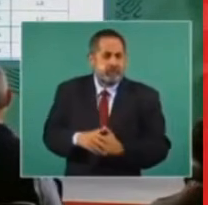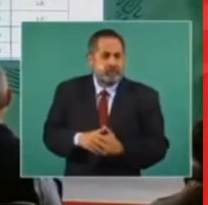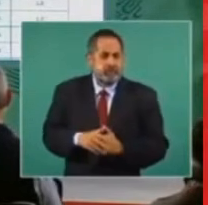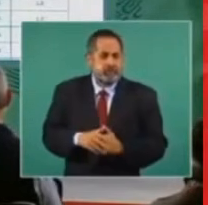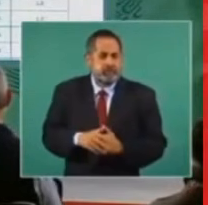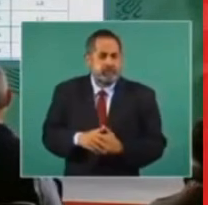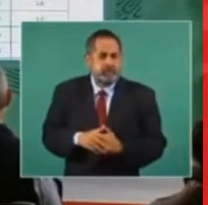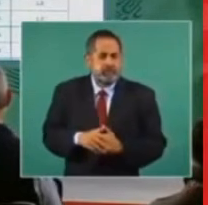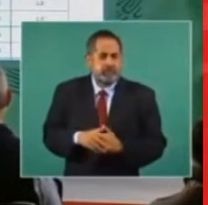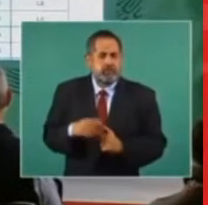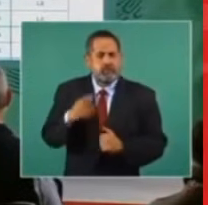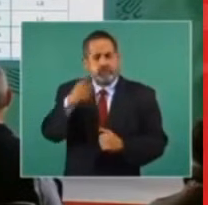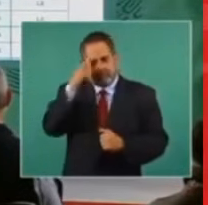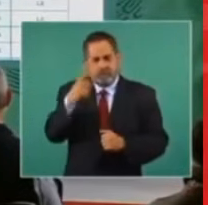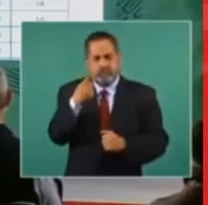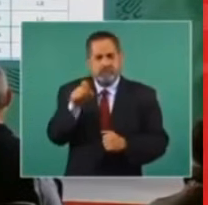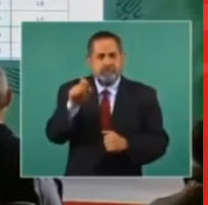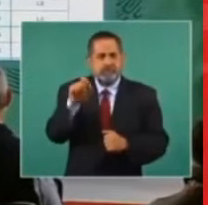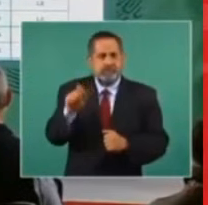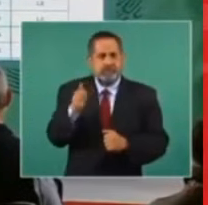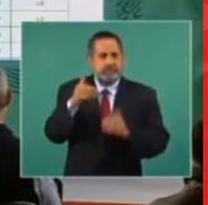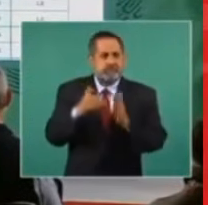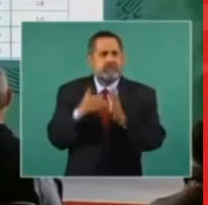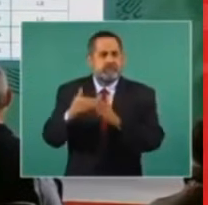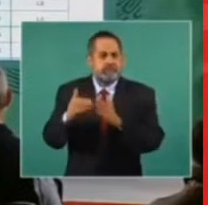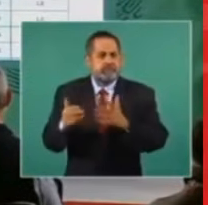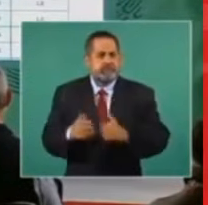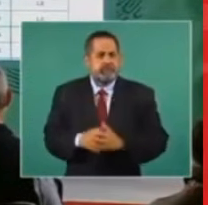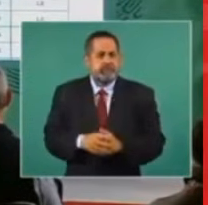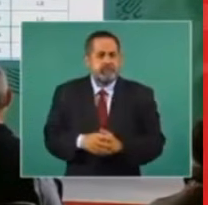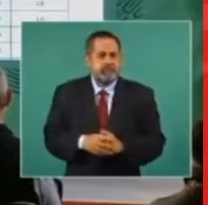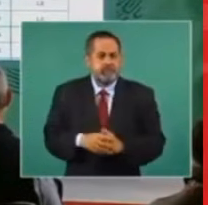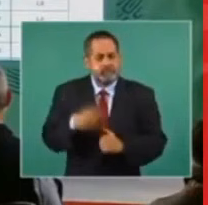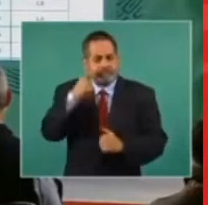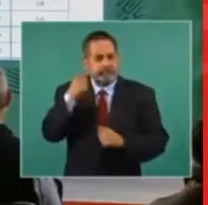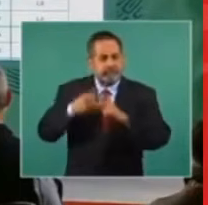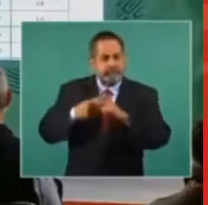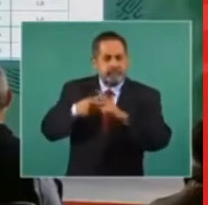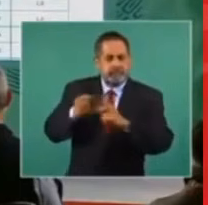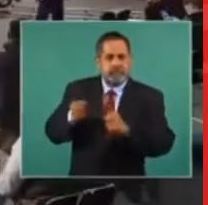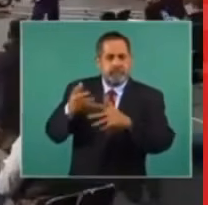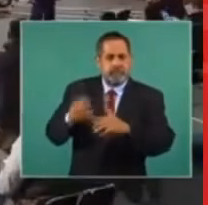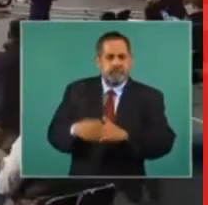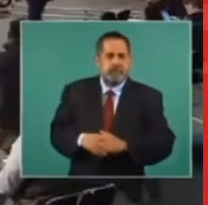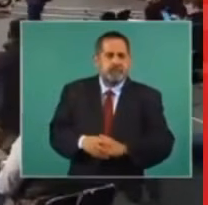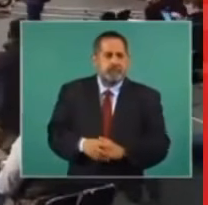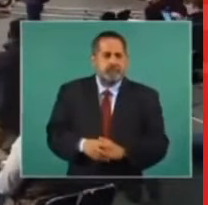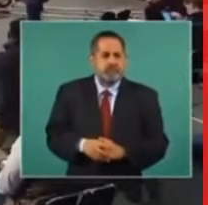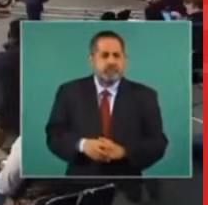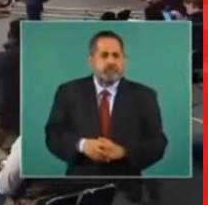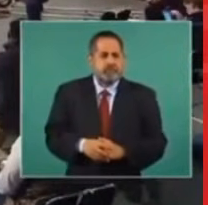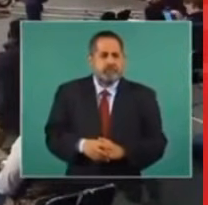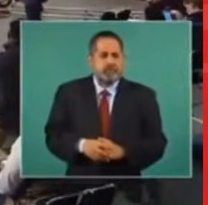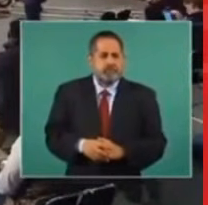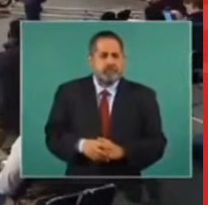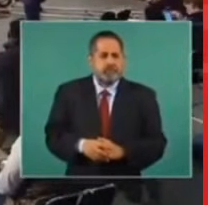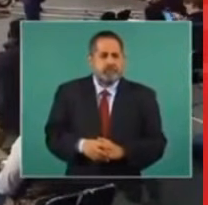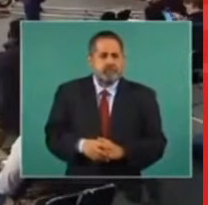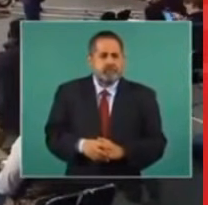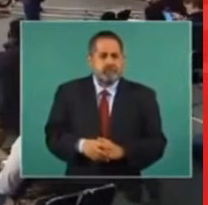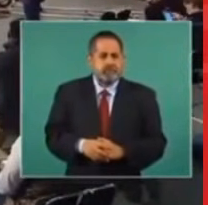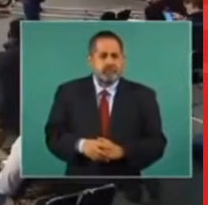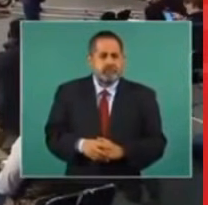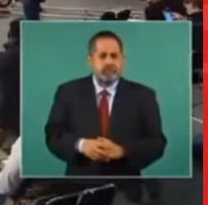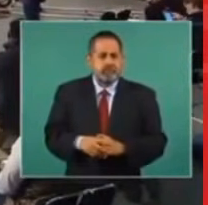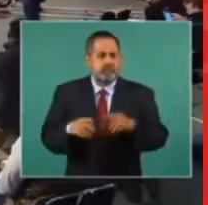comunicación. Y pues ahora observamos a un hombre que pretendió una entrevista, porque